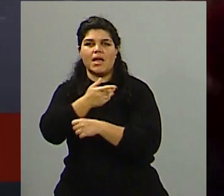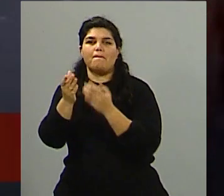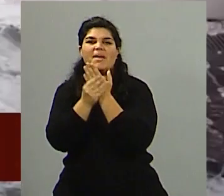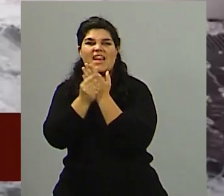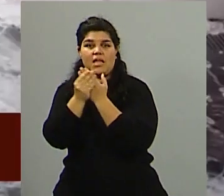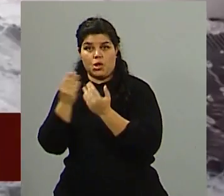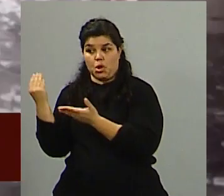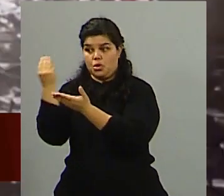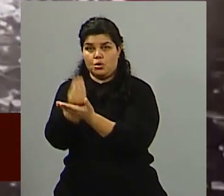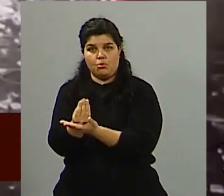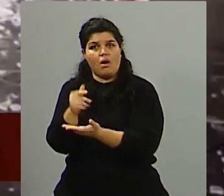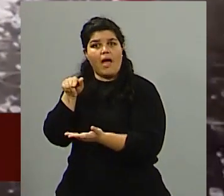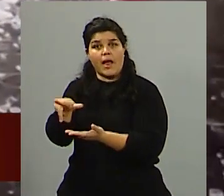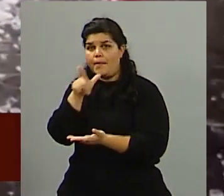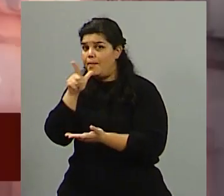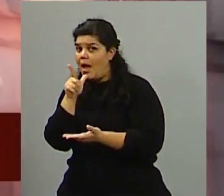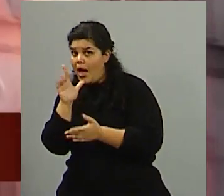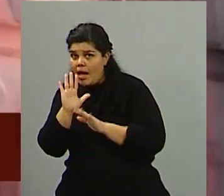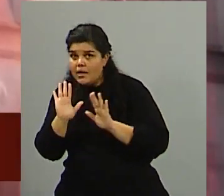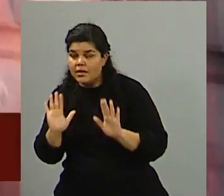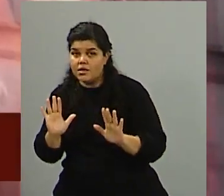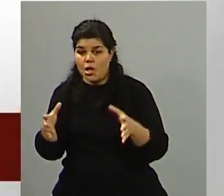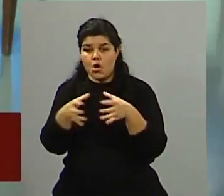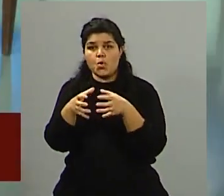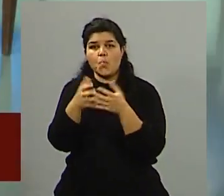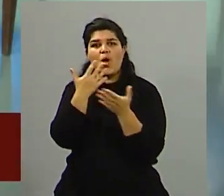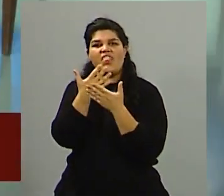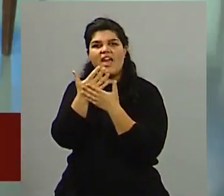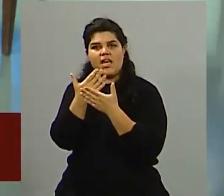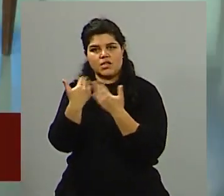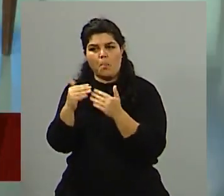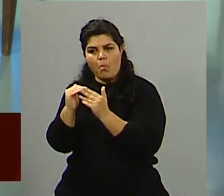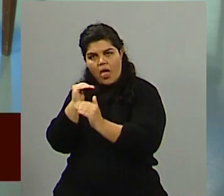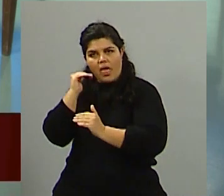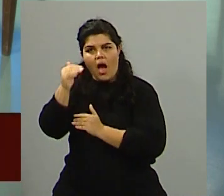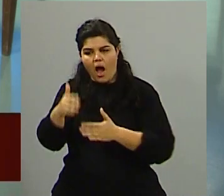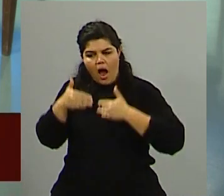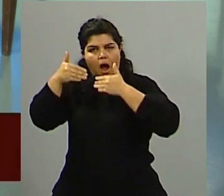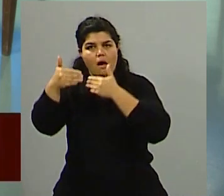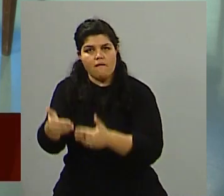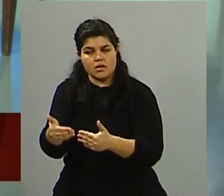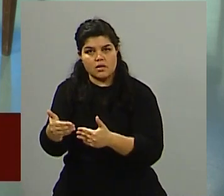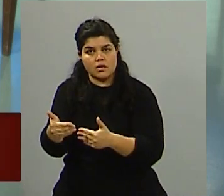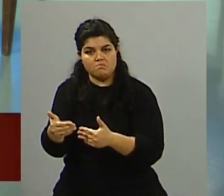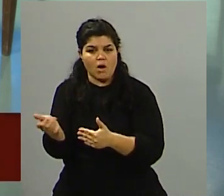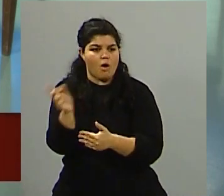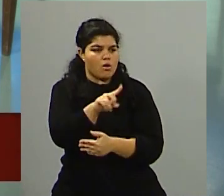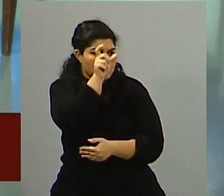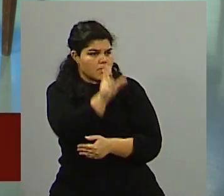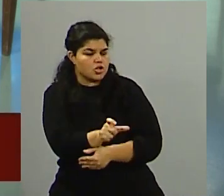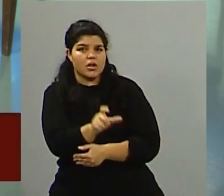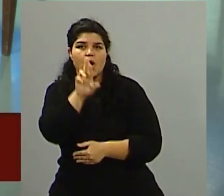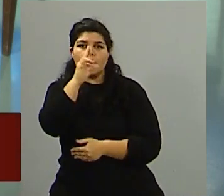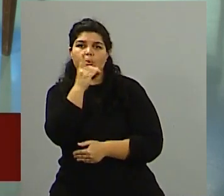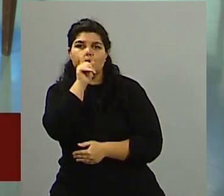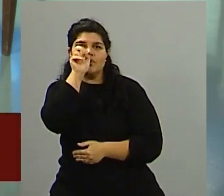también un ascenso de los sectores de extrema derecha, ¿sí? Porque hay ciertas cuestiones, ¿sí? Que Mark Rutte no ha podido solucionar desde el